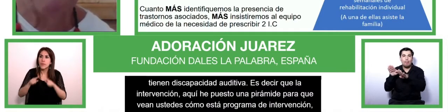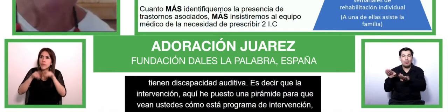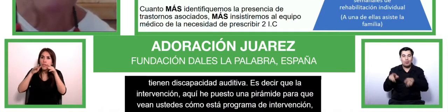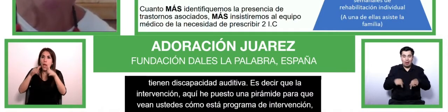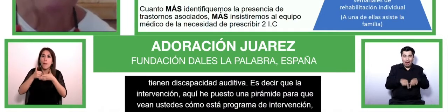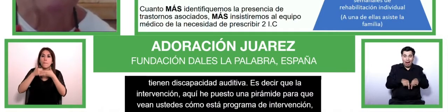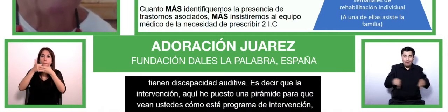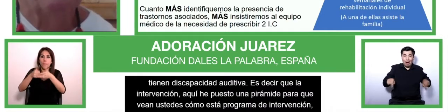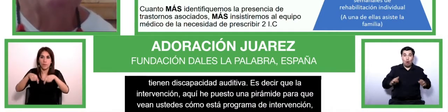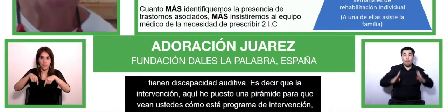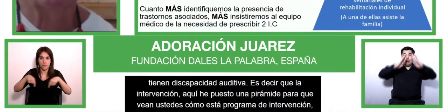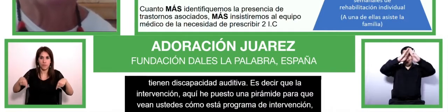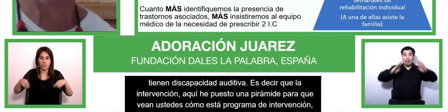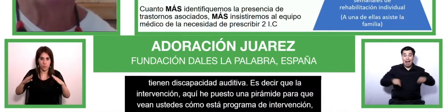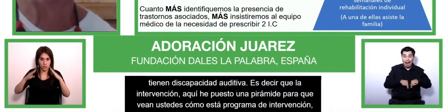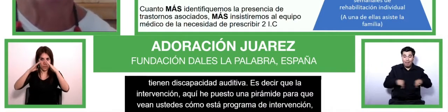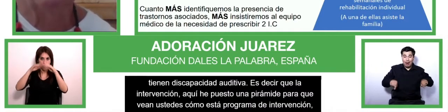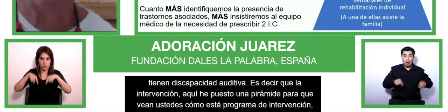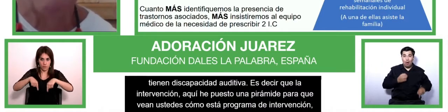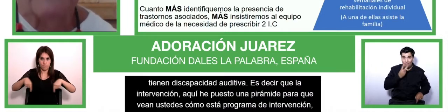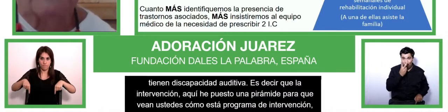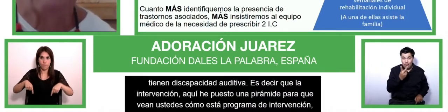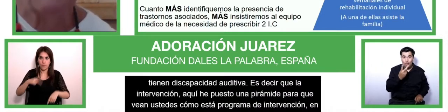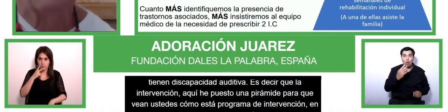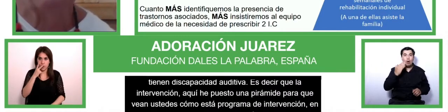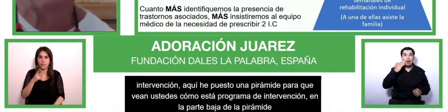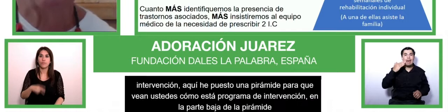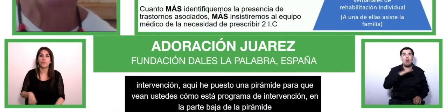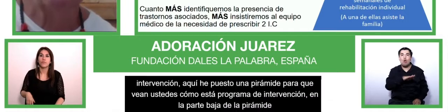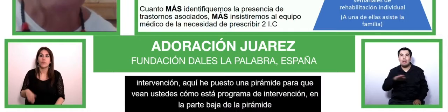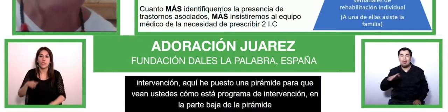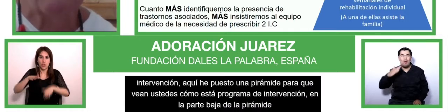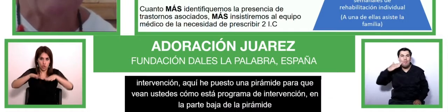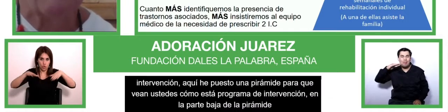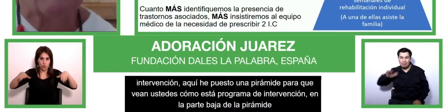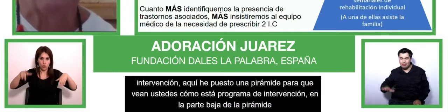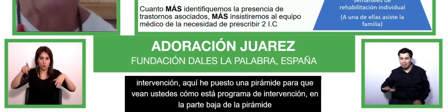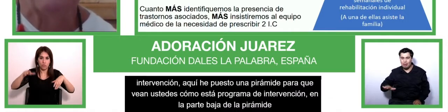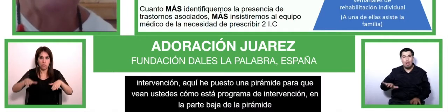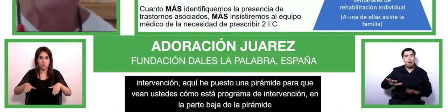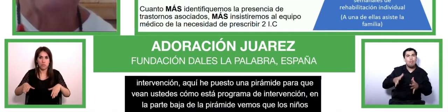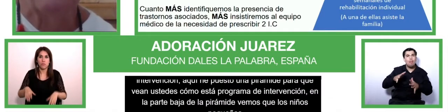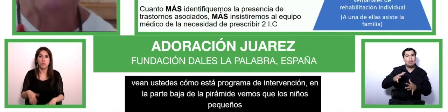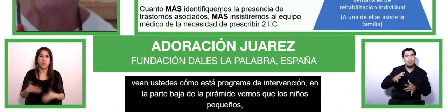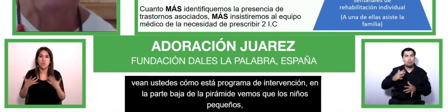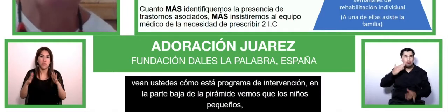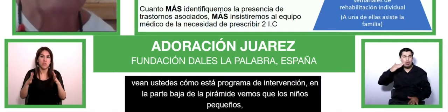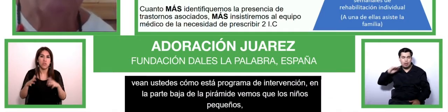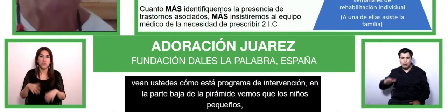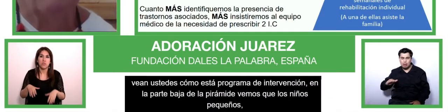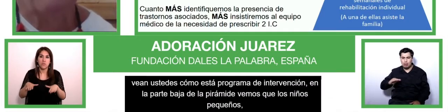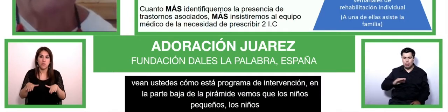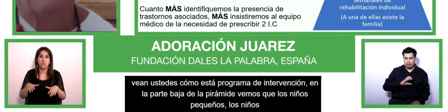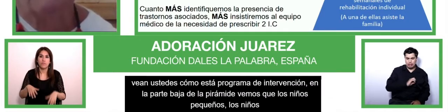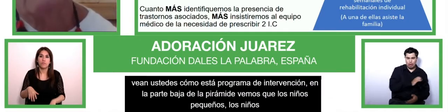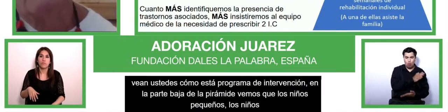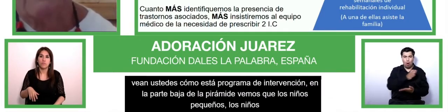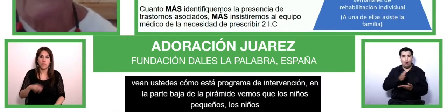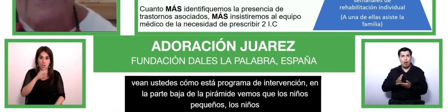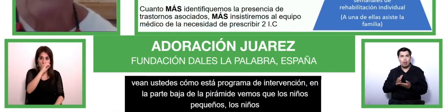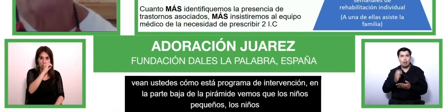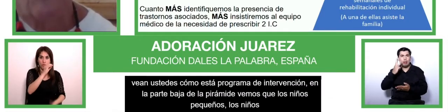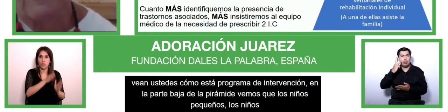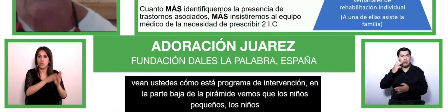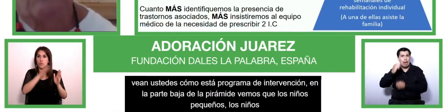de la pirámide vemos que los niños pequeños, es decir, los niños de intervención temprana entre 0 y